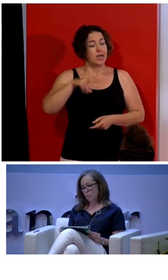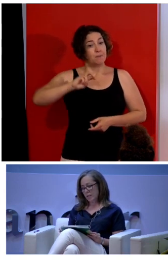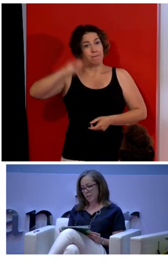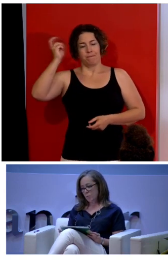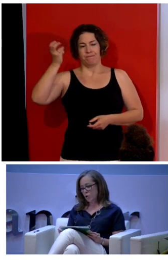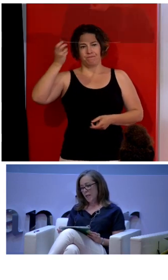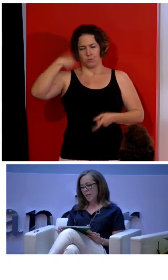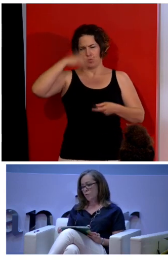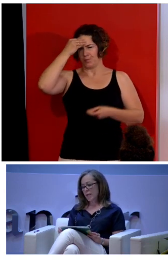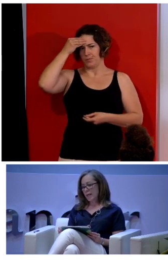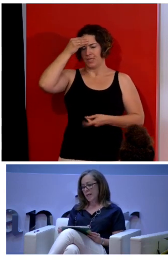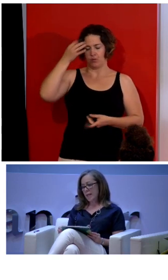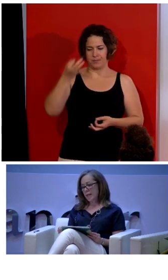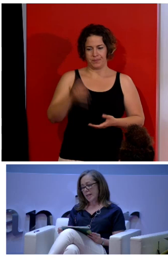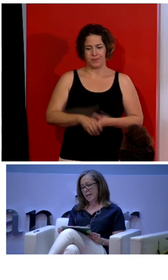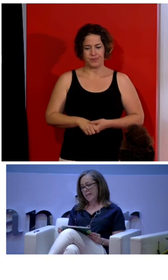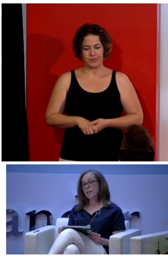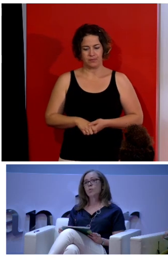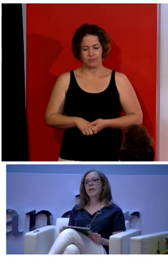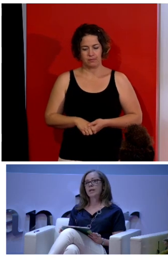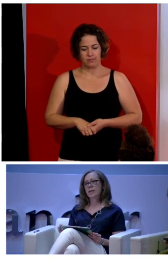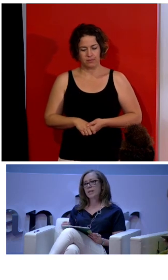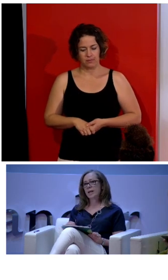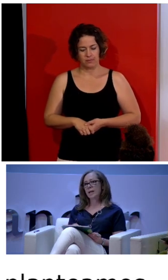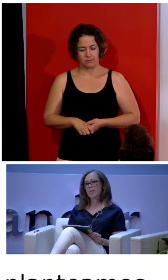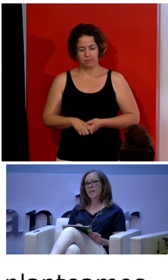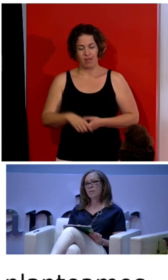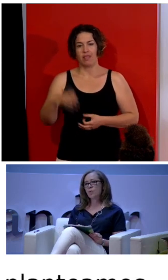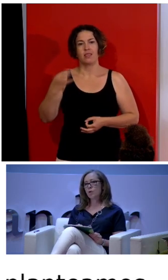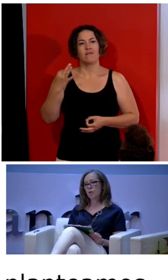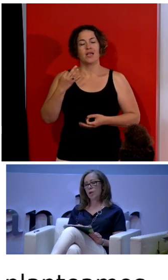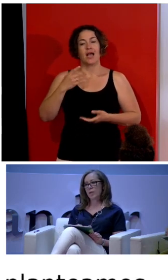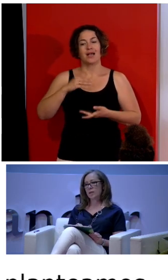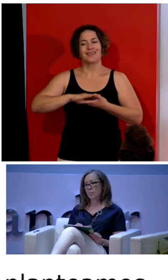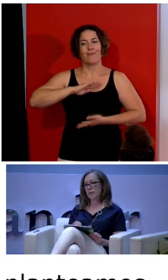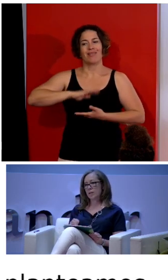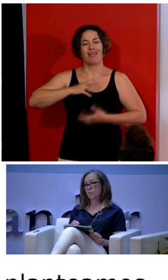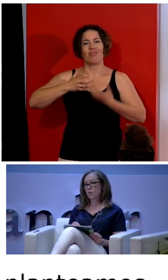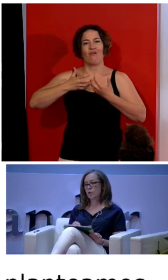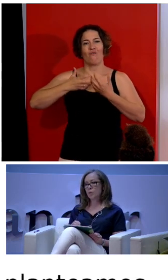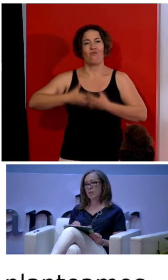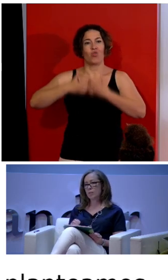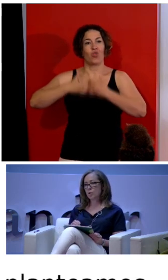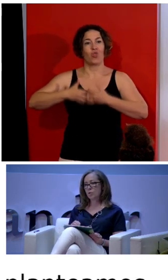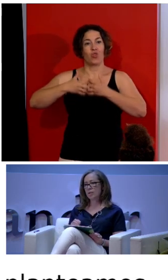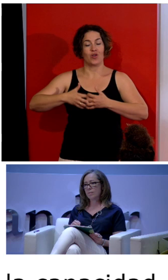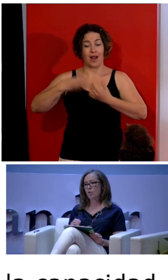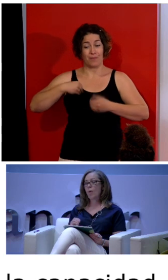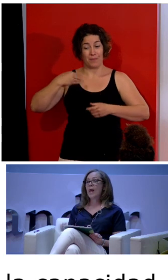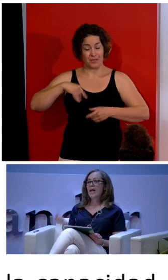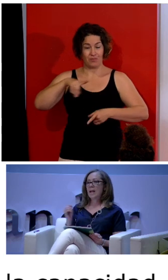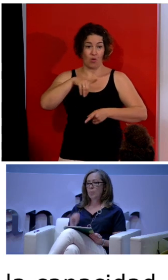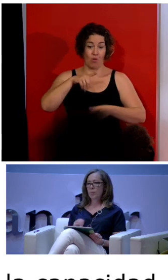otra cuestión que nos planteamos y fue el que se tuviera que acreditar la capacidad funcional para desempeñar las funciones propias del puesto de